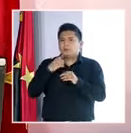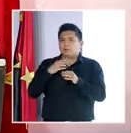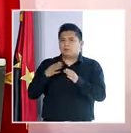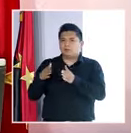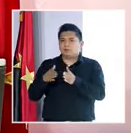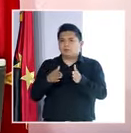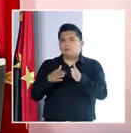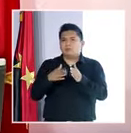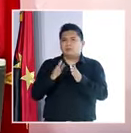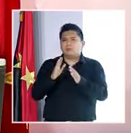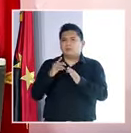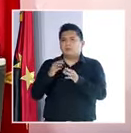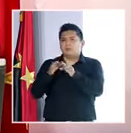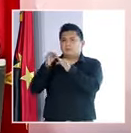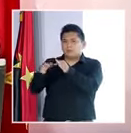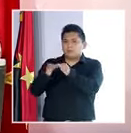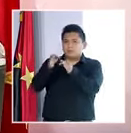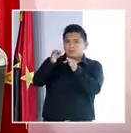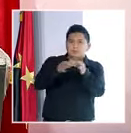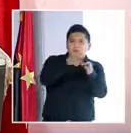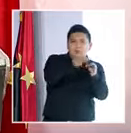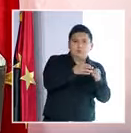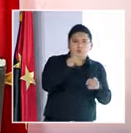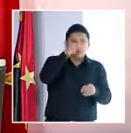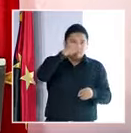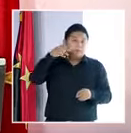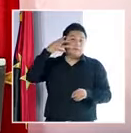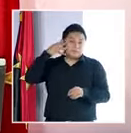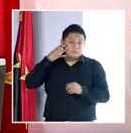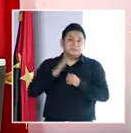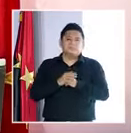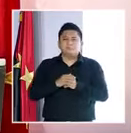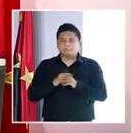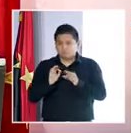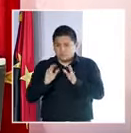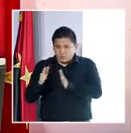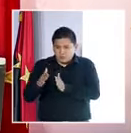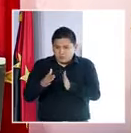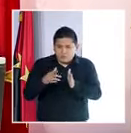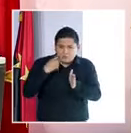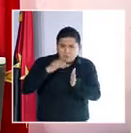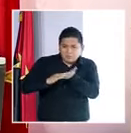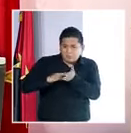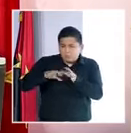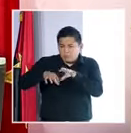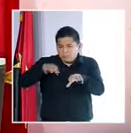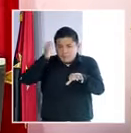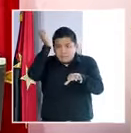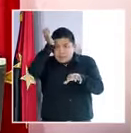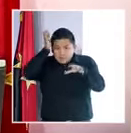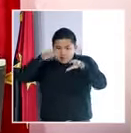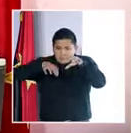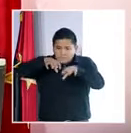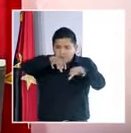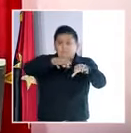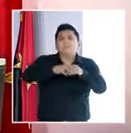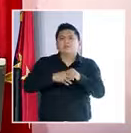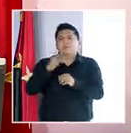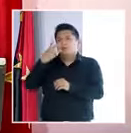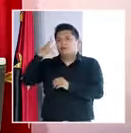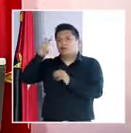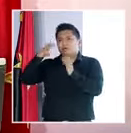en 28 municipios de norte de Santander, y con una inversión que supera los 18.000 millones